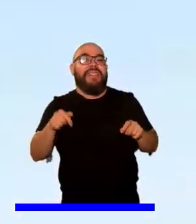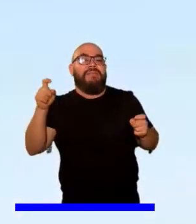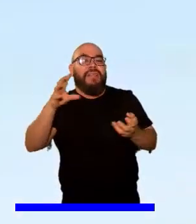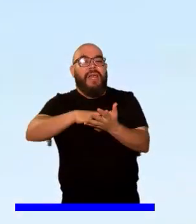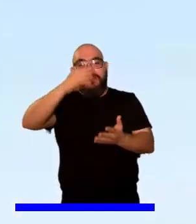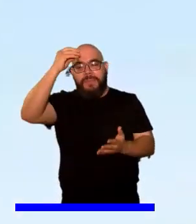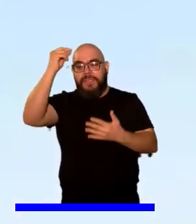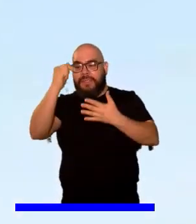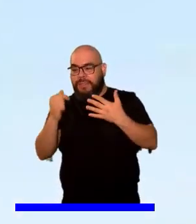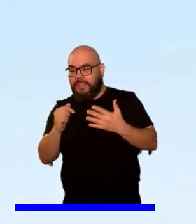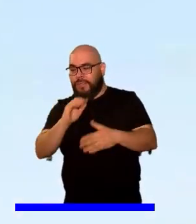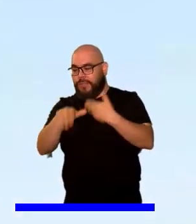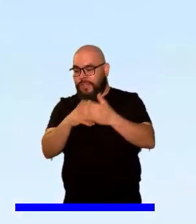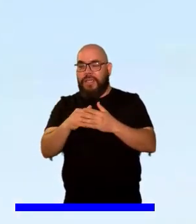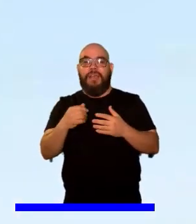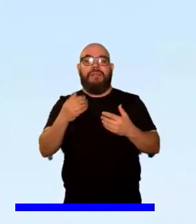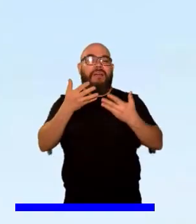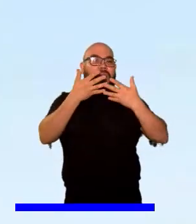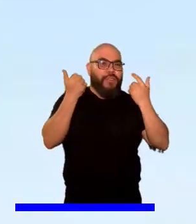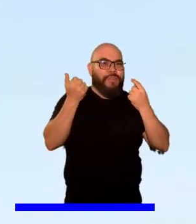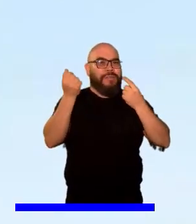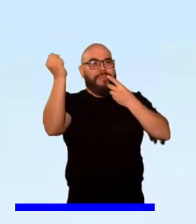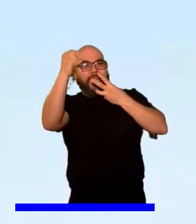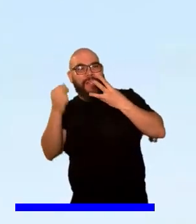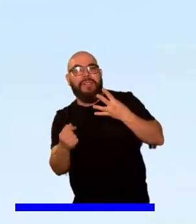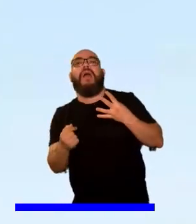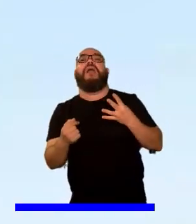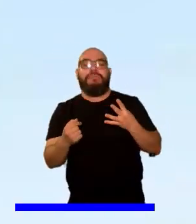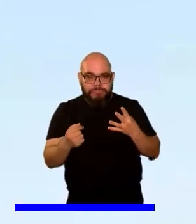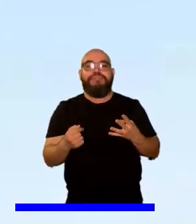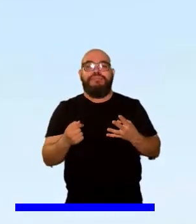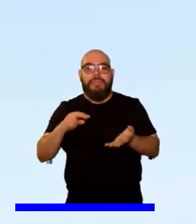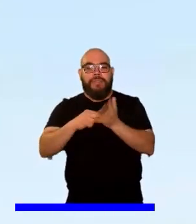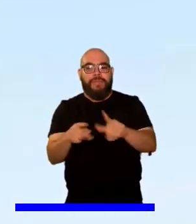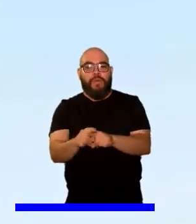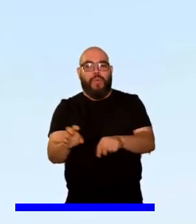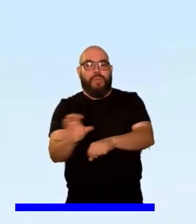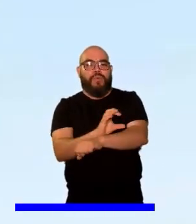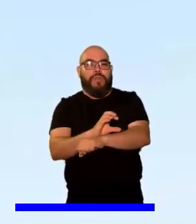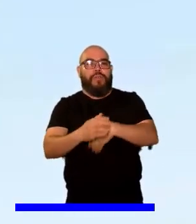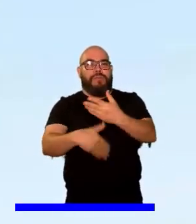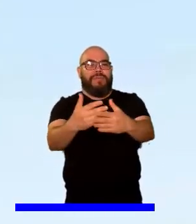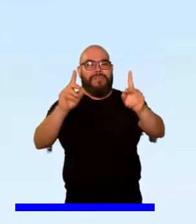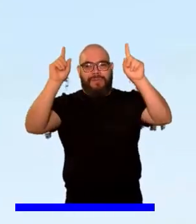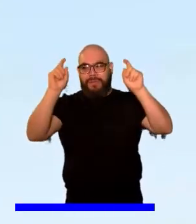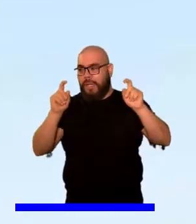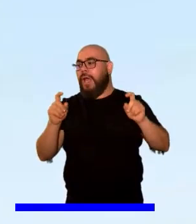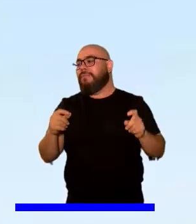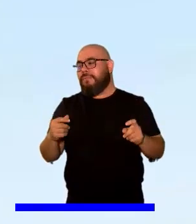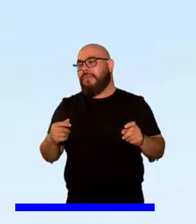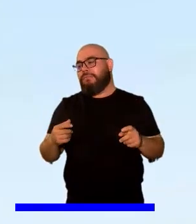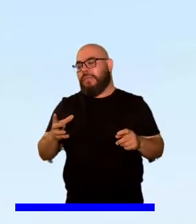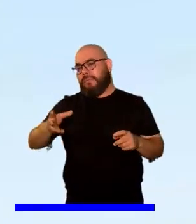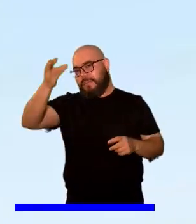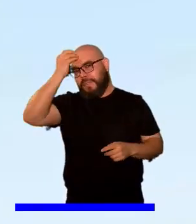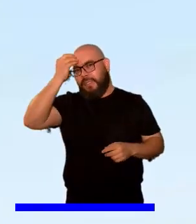gatos y de todo lo que hay. Ahora sí, dime qué es un gato. Y ya el computador es capaz de generarlo. ¿Por qué? Porque ya aprendió todas las